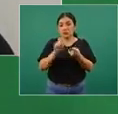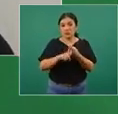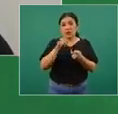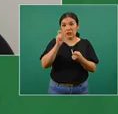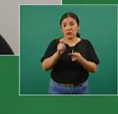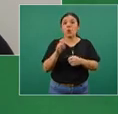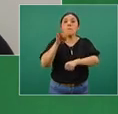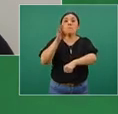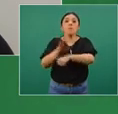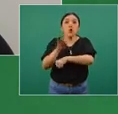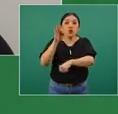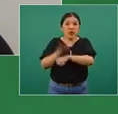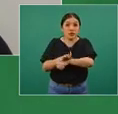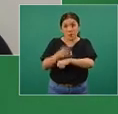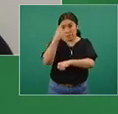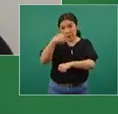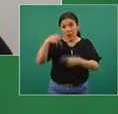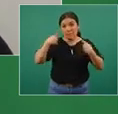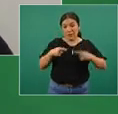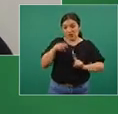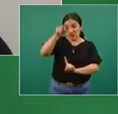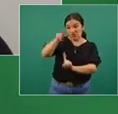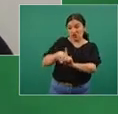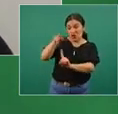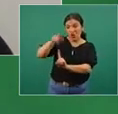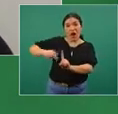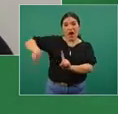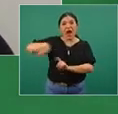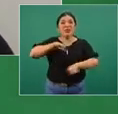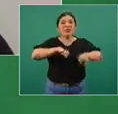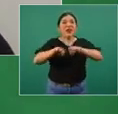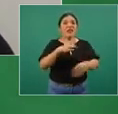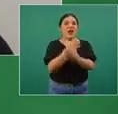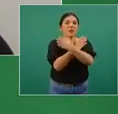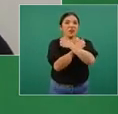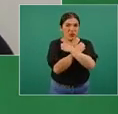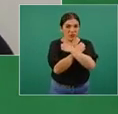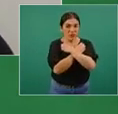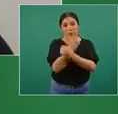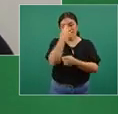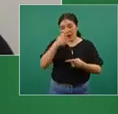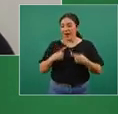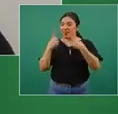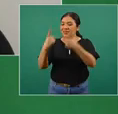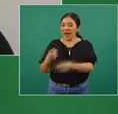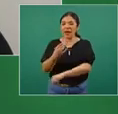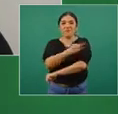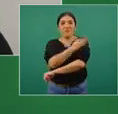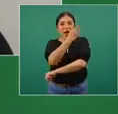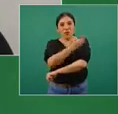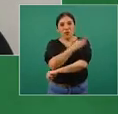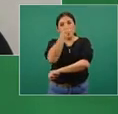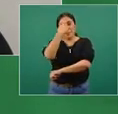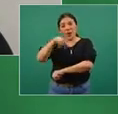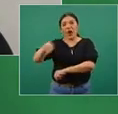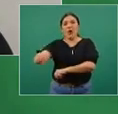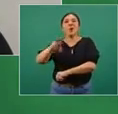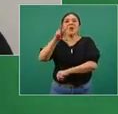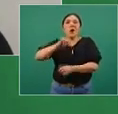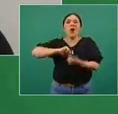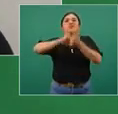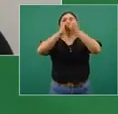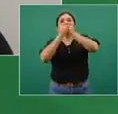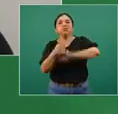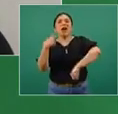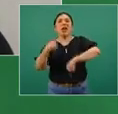la protección misma de la persona, en este caso del trabajador de la educación, al recibir la vacuna para efectos de no desarrollar enfermedad